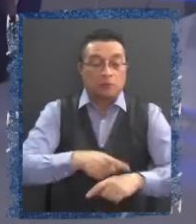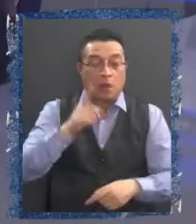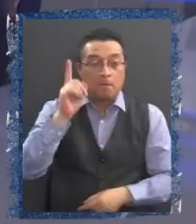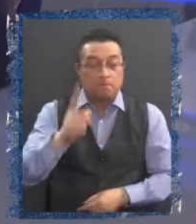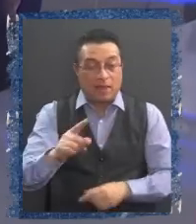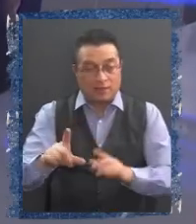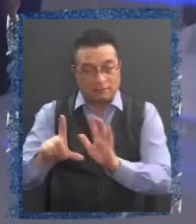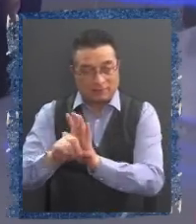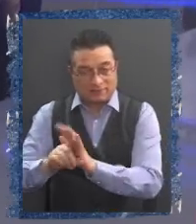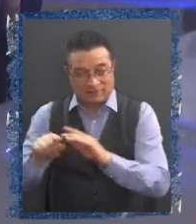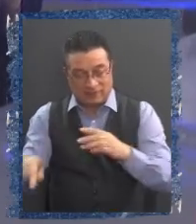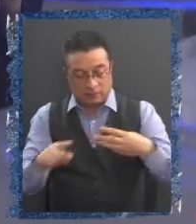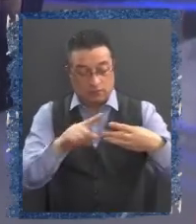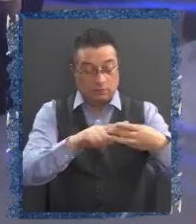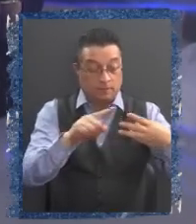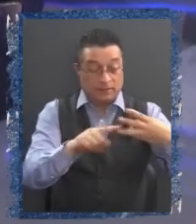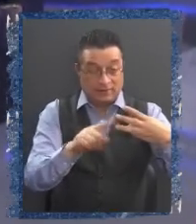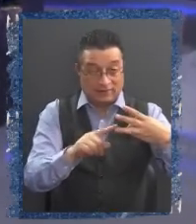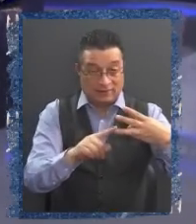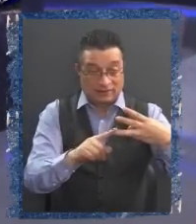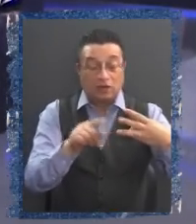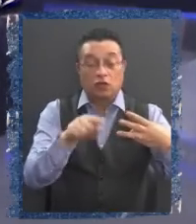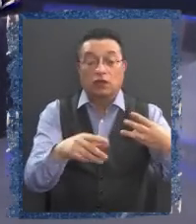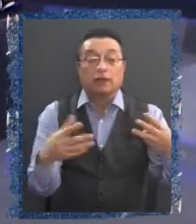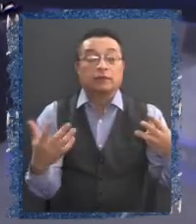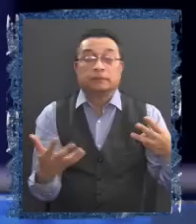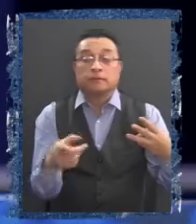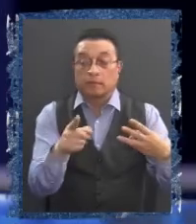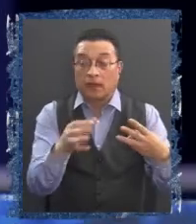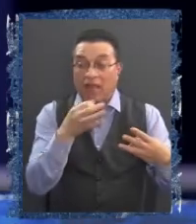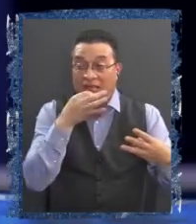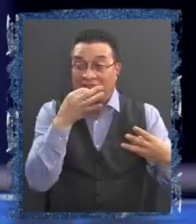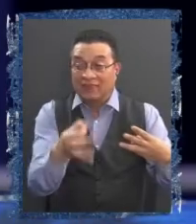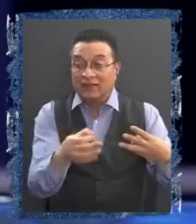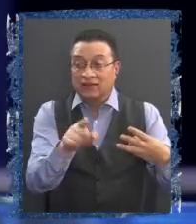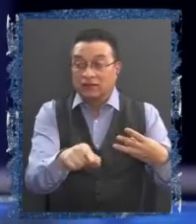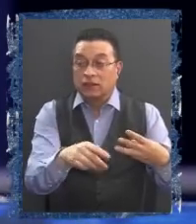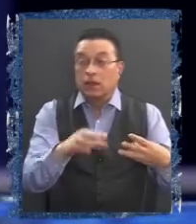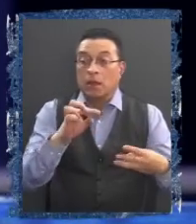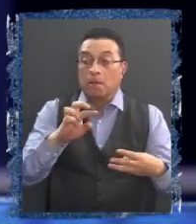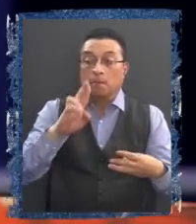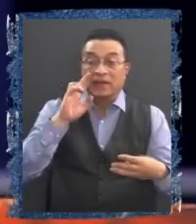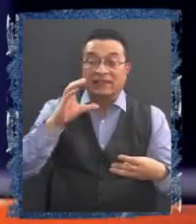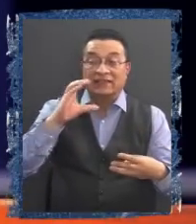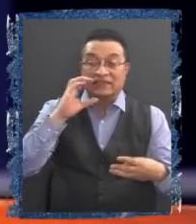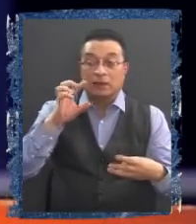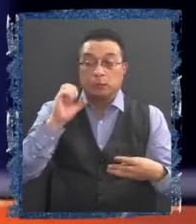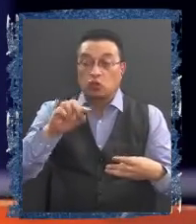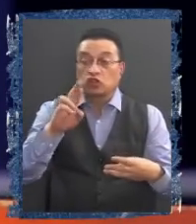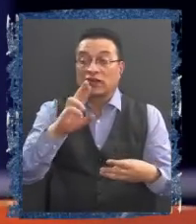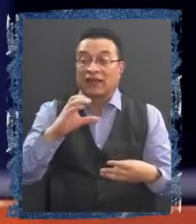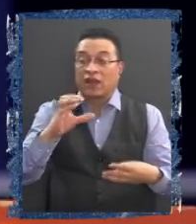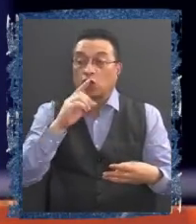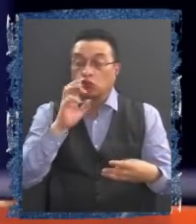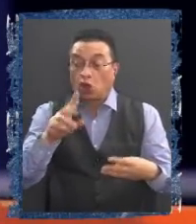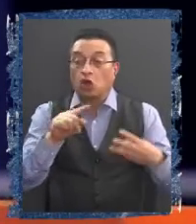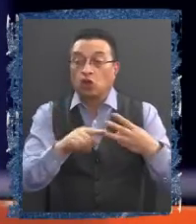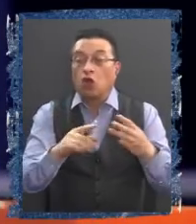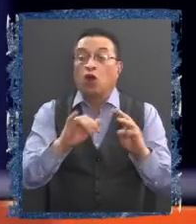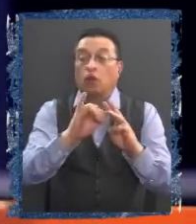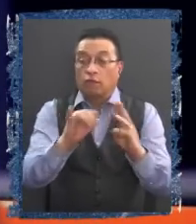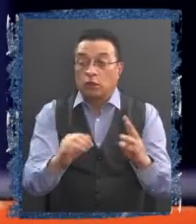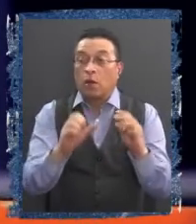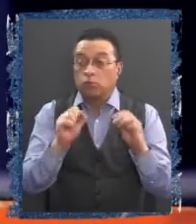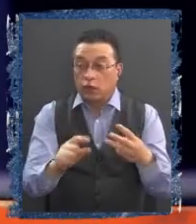legislador. Tercero, lo que ella denomina principios rectores, que de algún modo orienta la labor